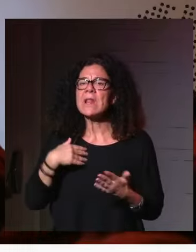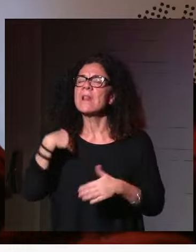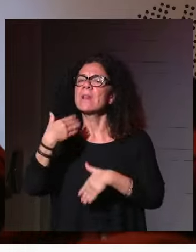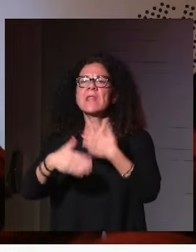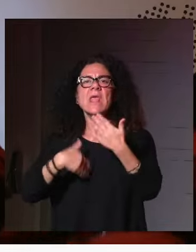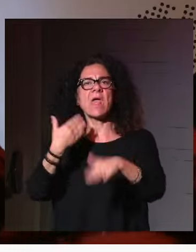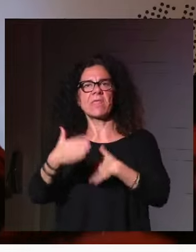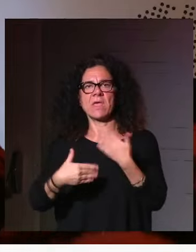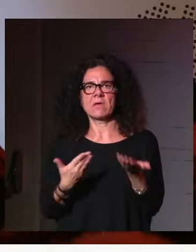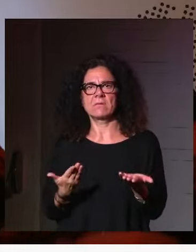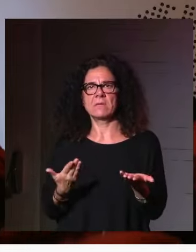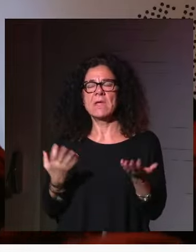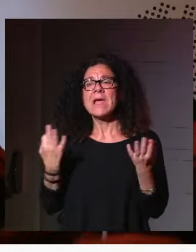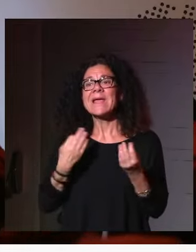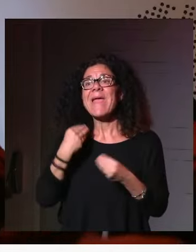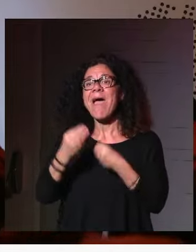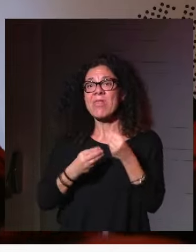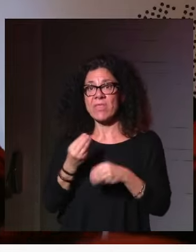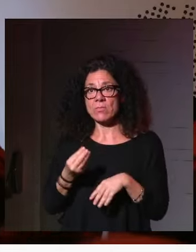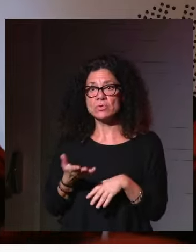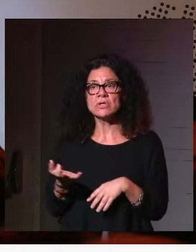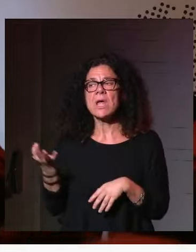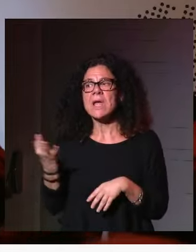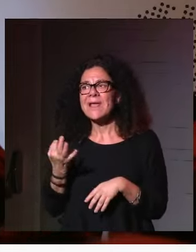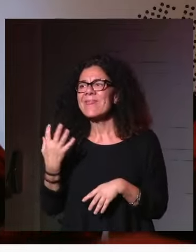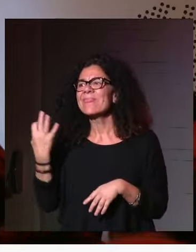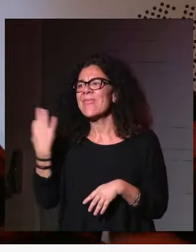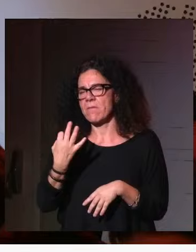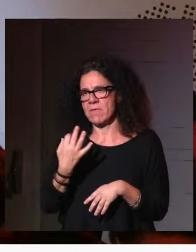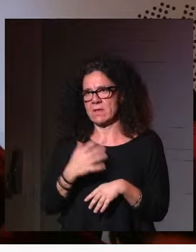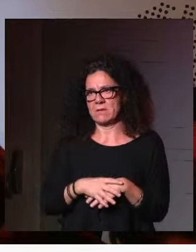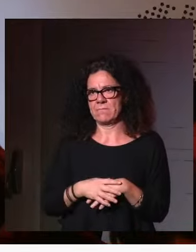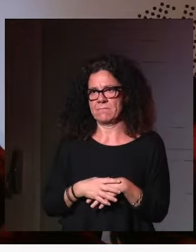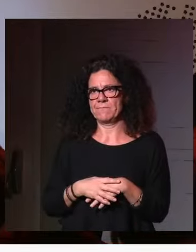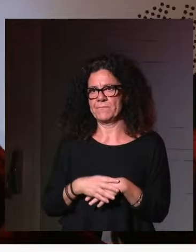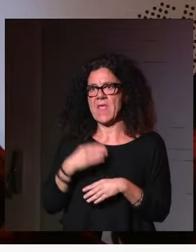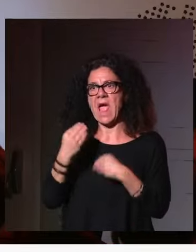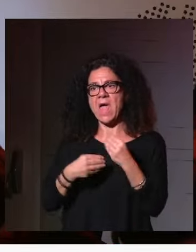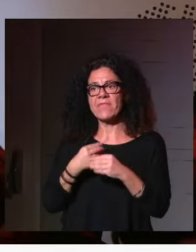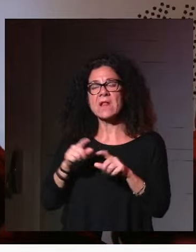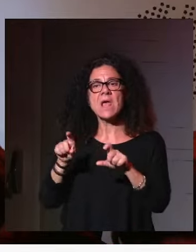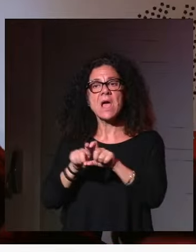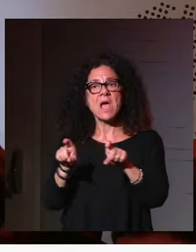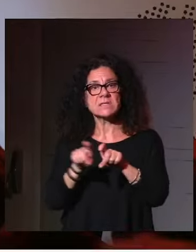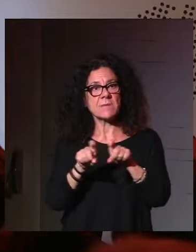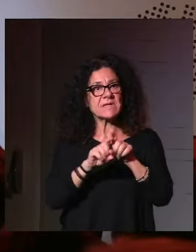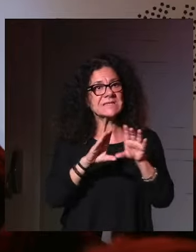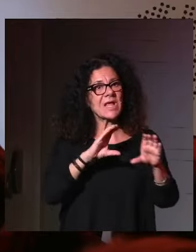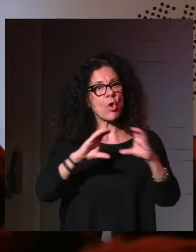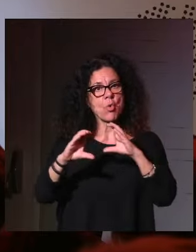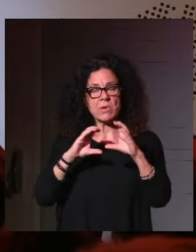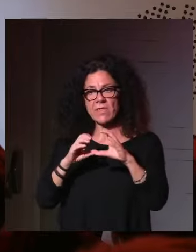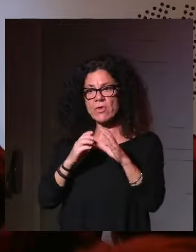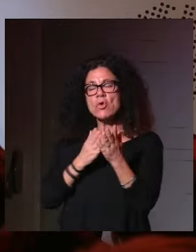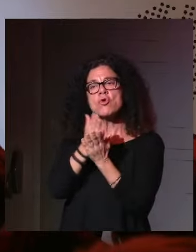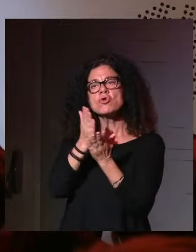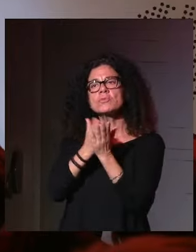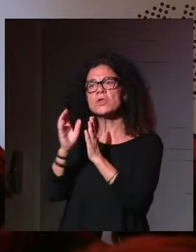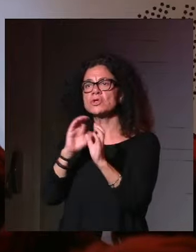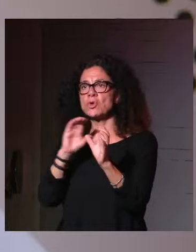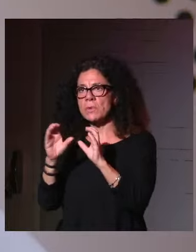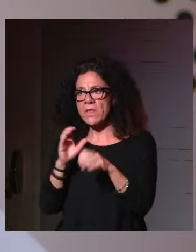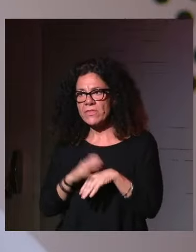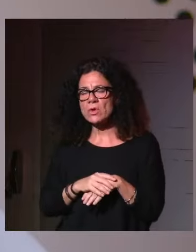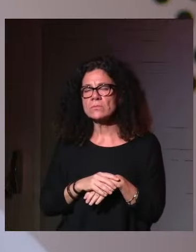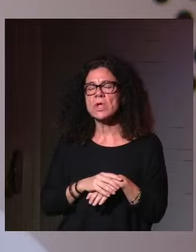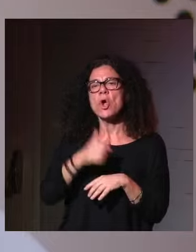día qué hacemos Qué deben hacer eh las empresas de comunicación los medios de comunicación los y